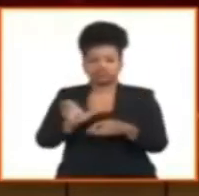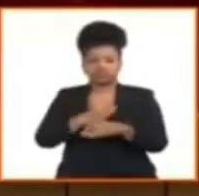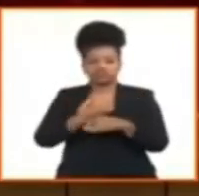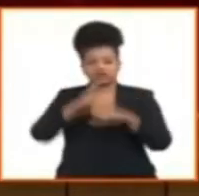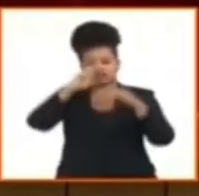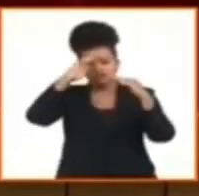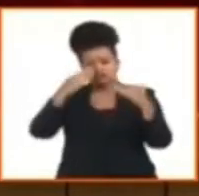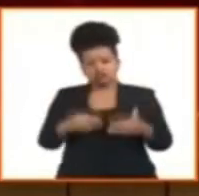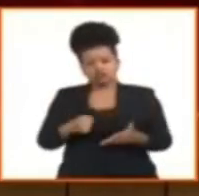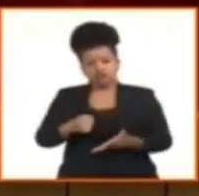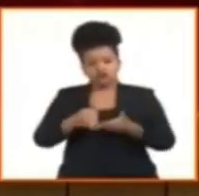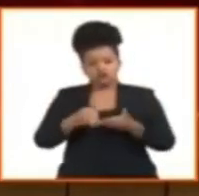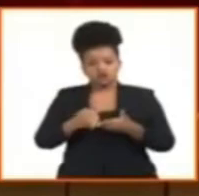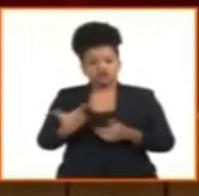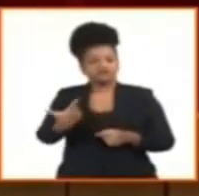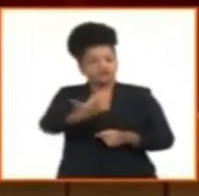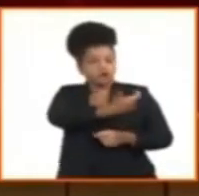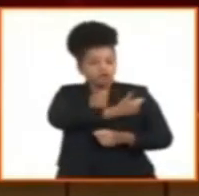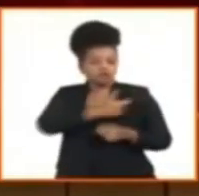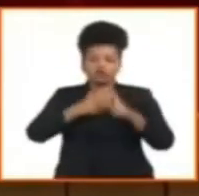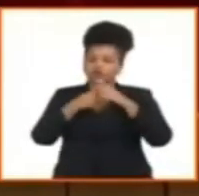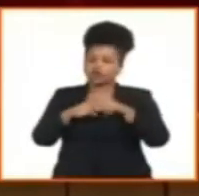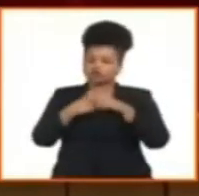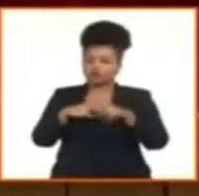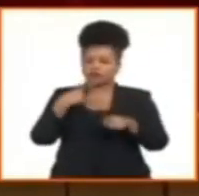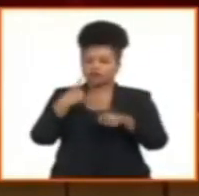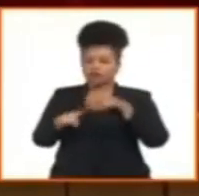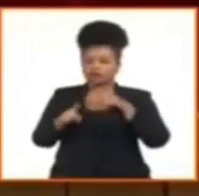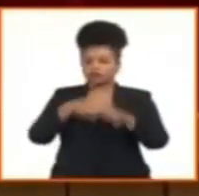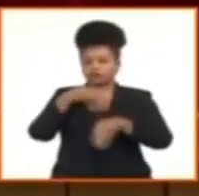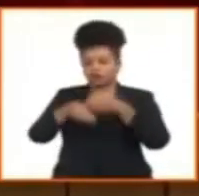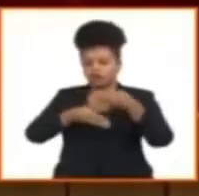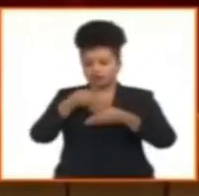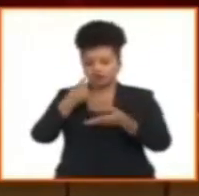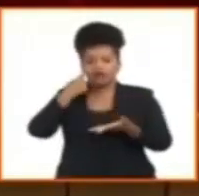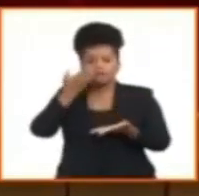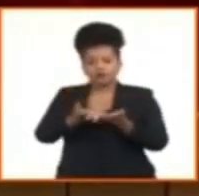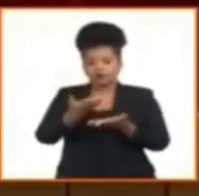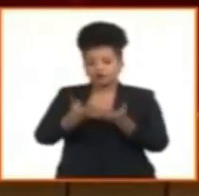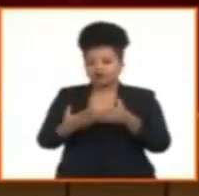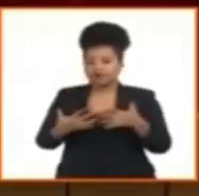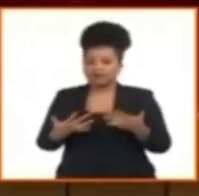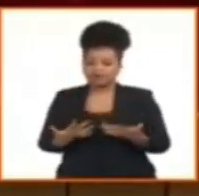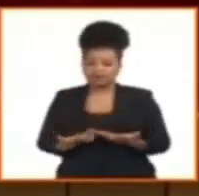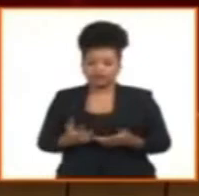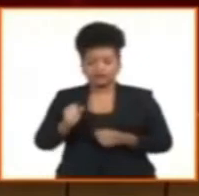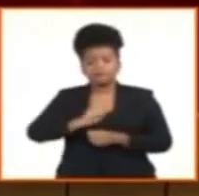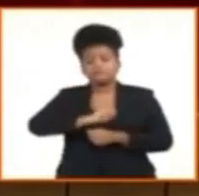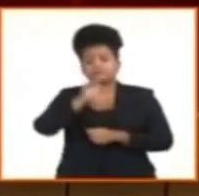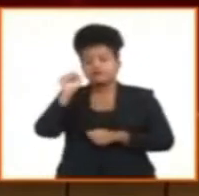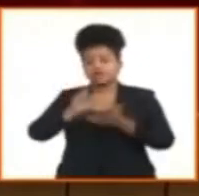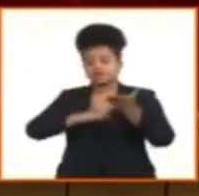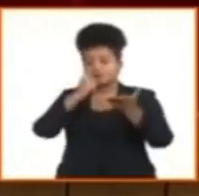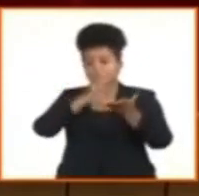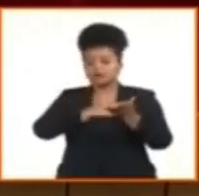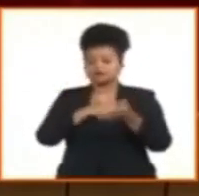de vacunación y resolver otras necesidades médicas. La propuesta, además, de otorgar el Premio Nobel de la Paz a las brigadas